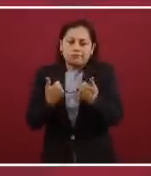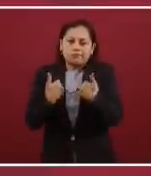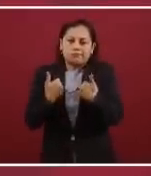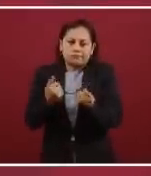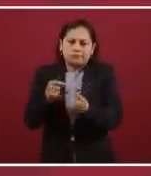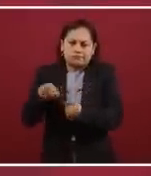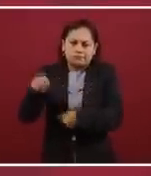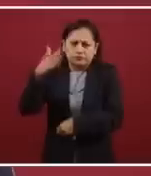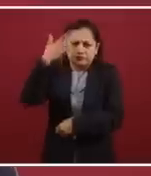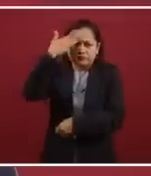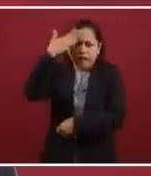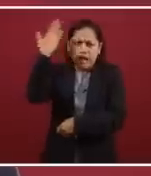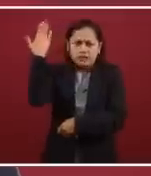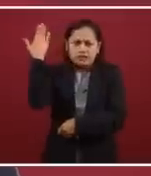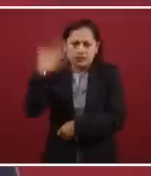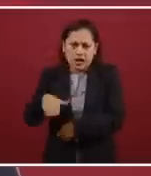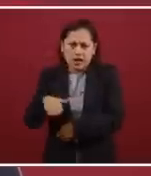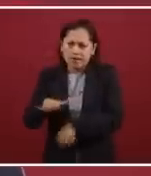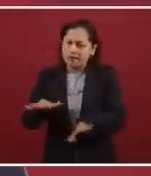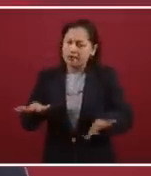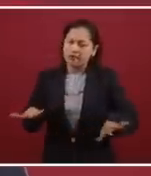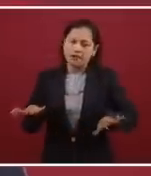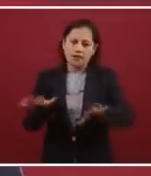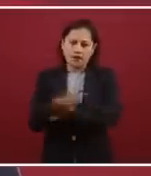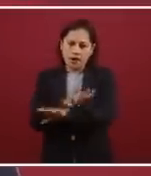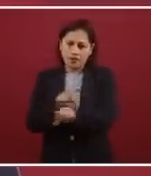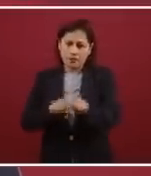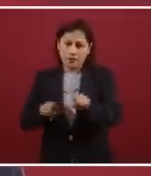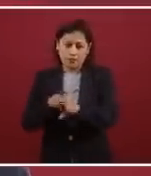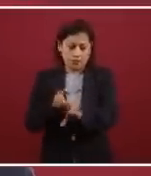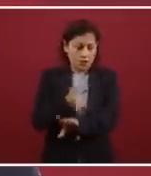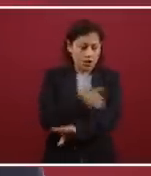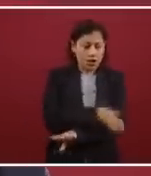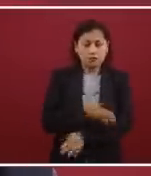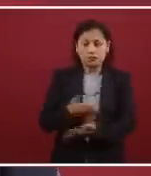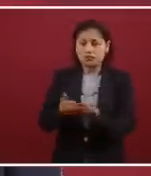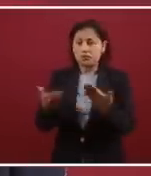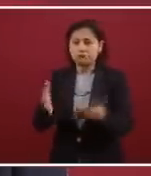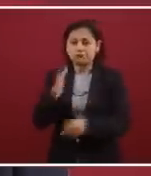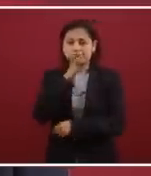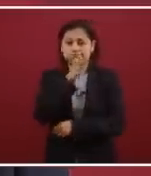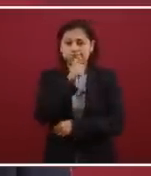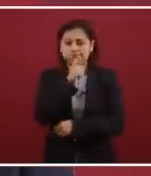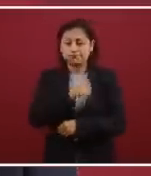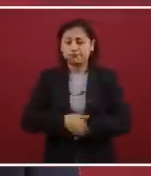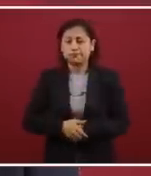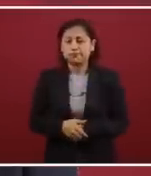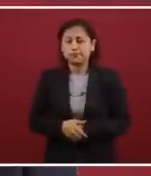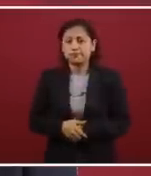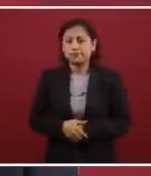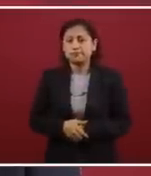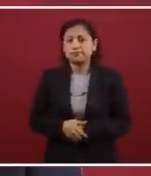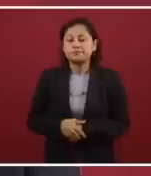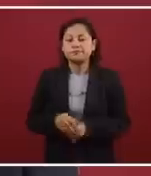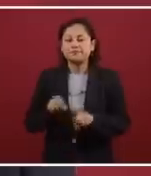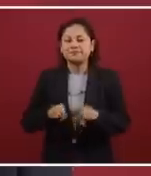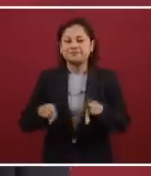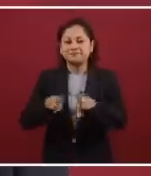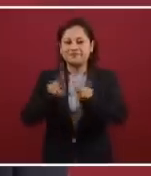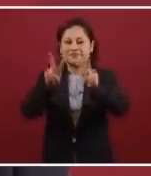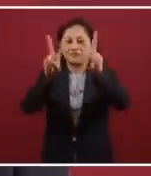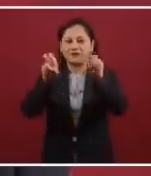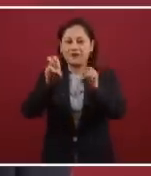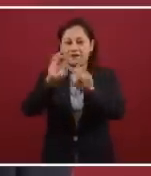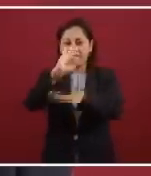seguir haciendo. Lo mismo en el caso de las facturas falsas,